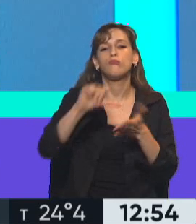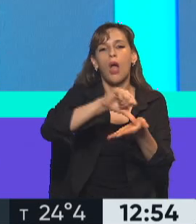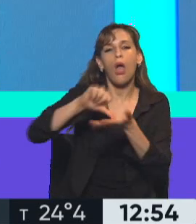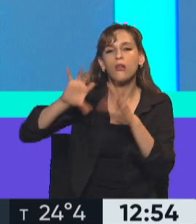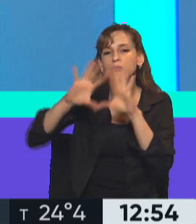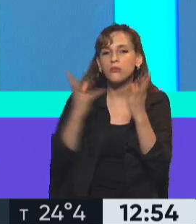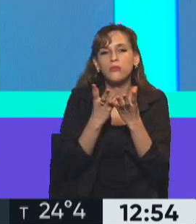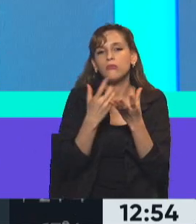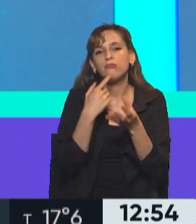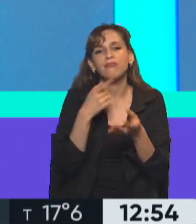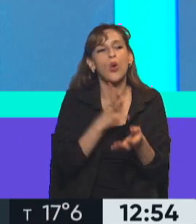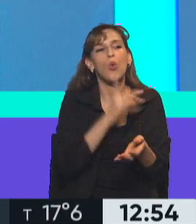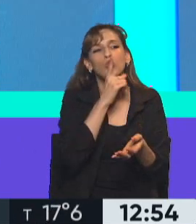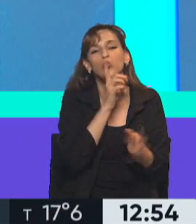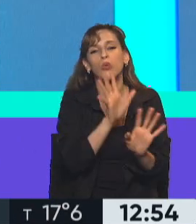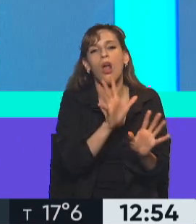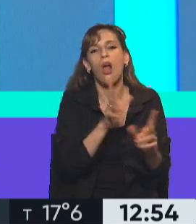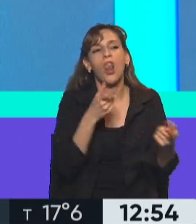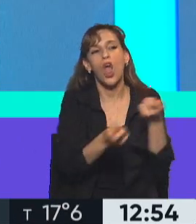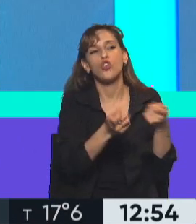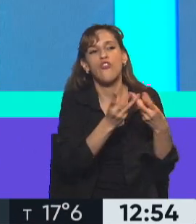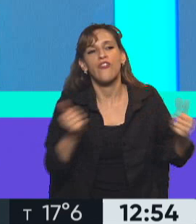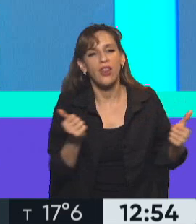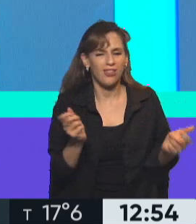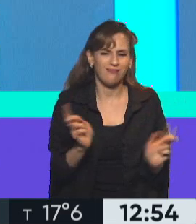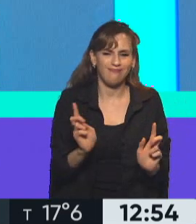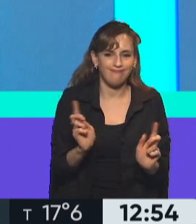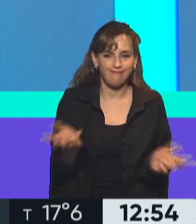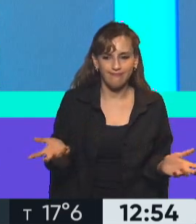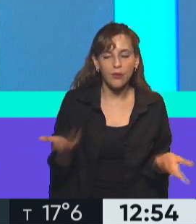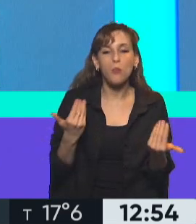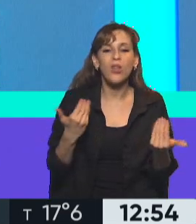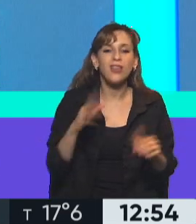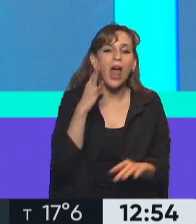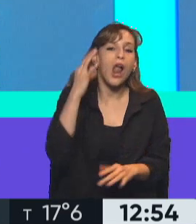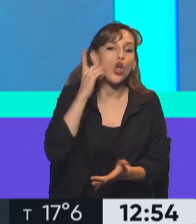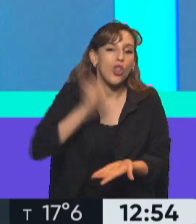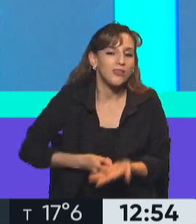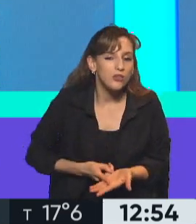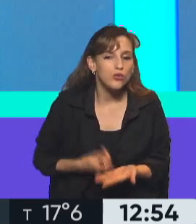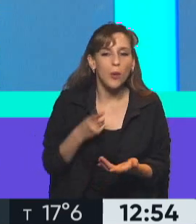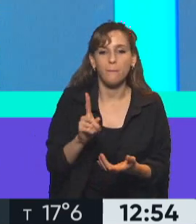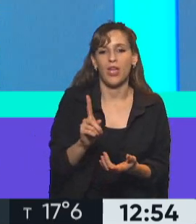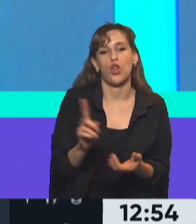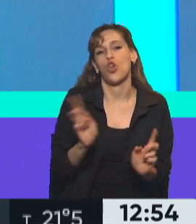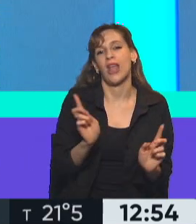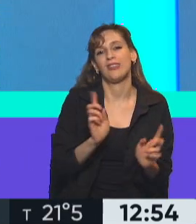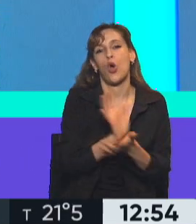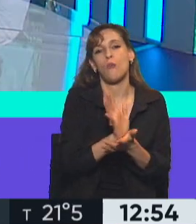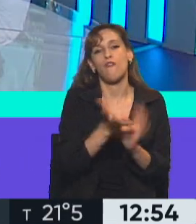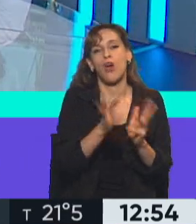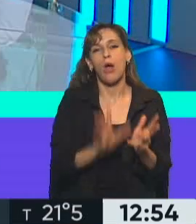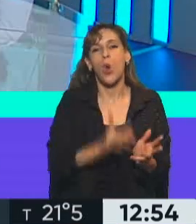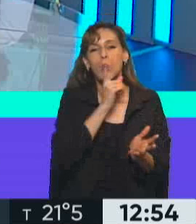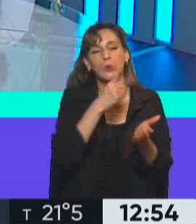Rusia por este accionar. Puede haber ciertas medidas, ciertos roces, pero no imagino un escenario de aislamiento. ¿Qué pasa